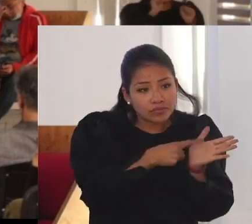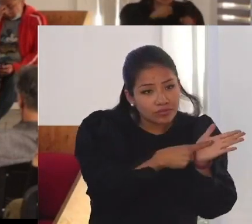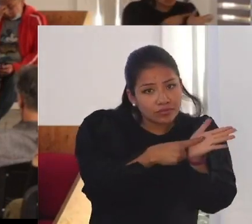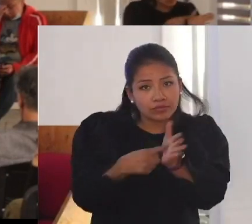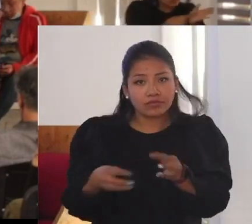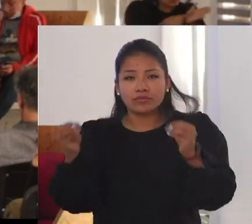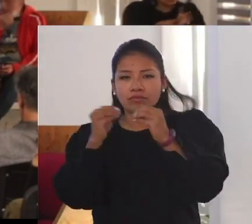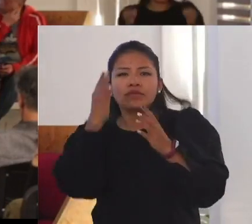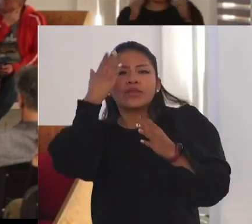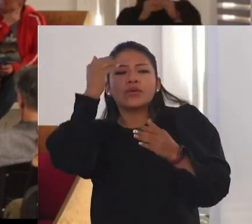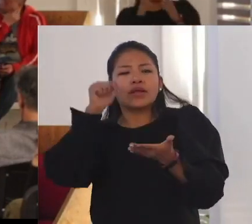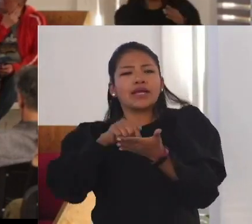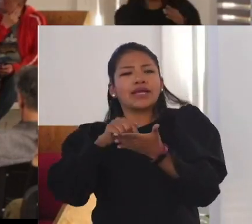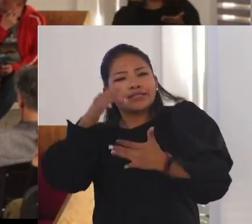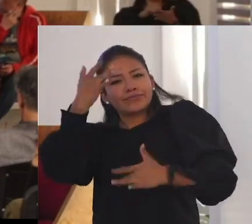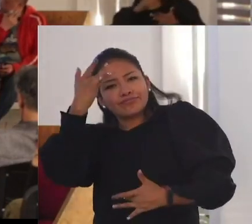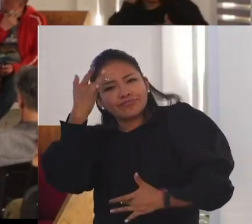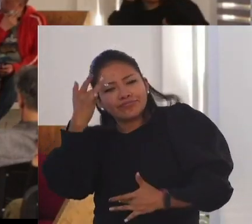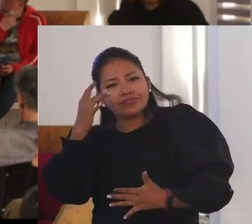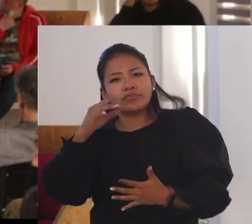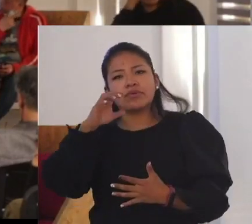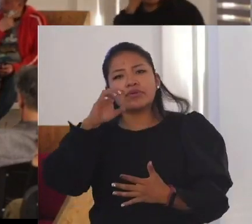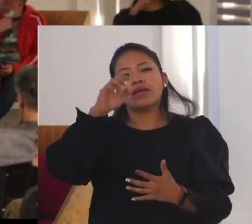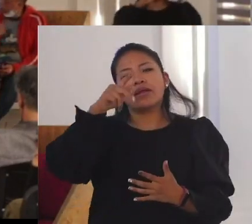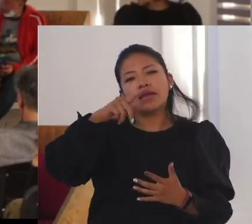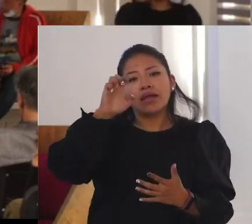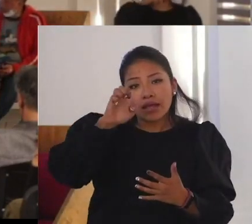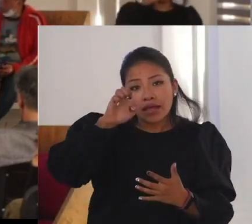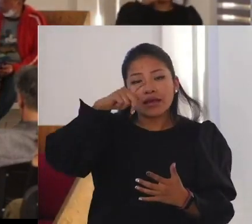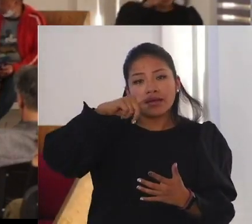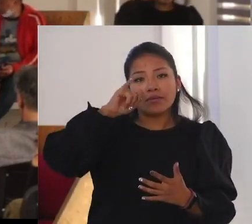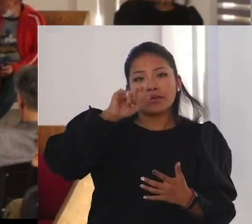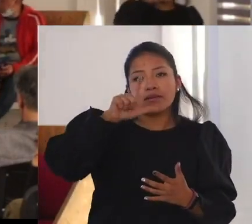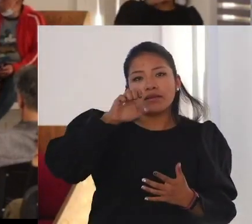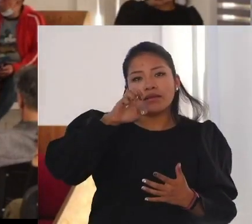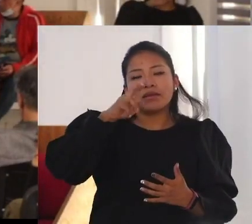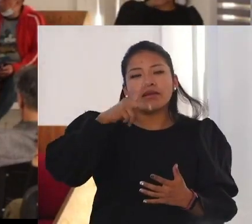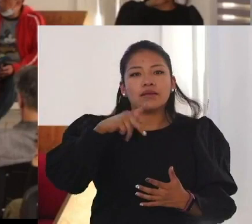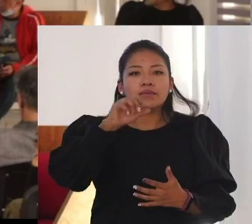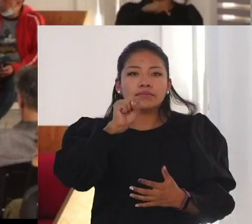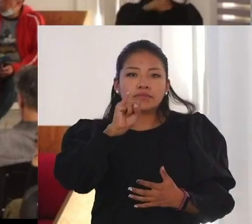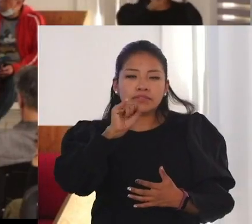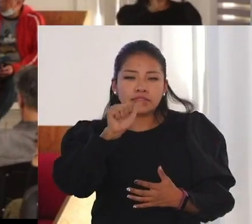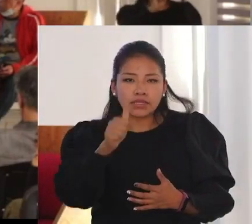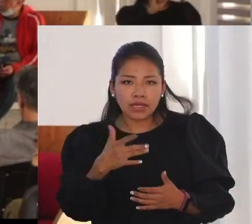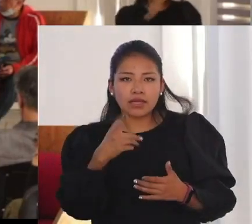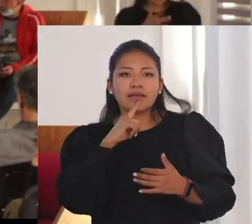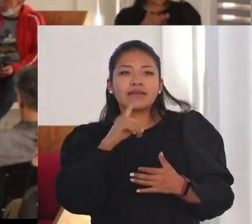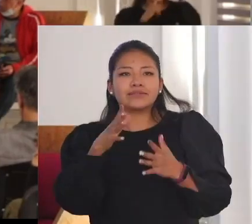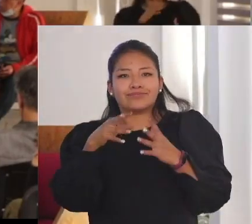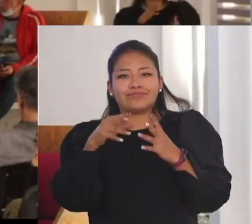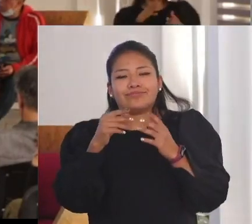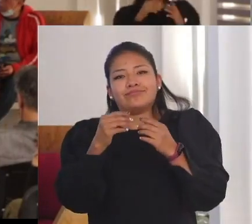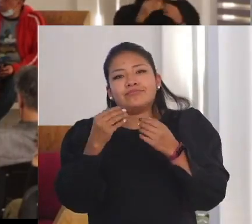epilepsia Ese es invisible es impredecible es degenerativa